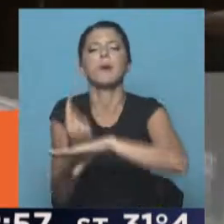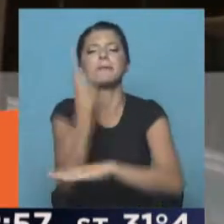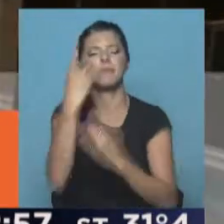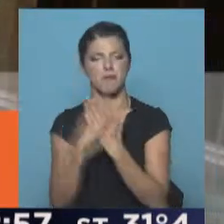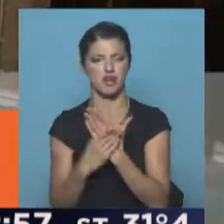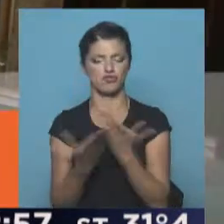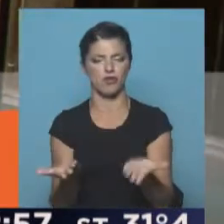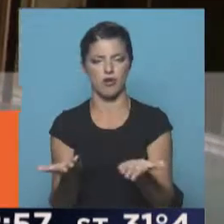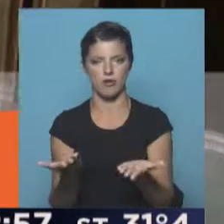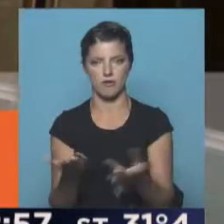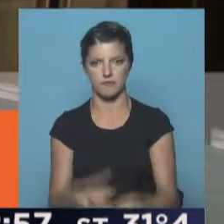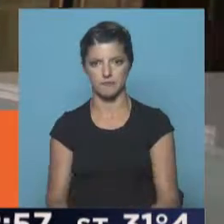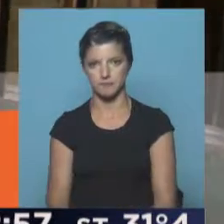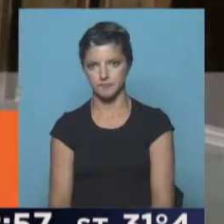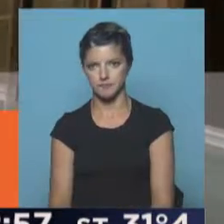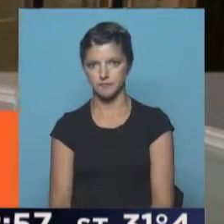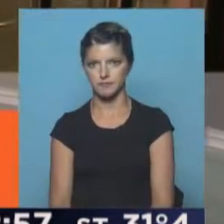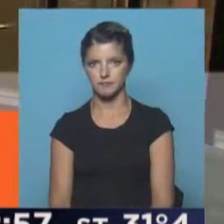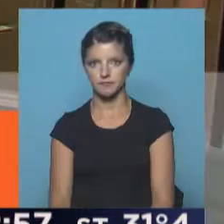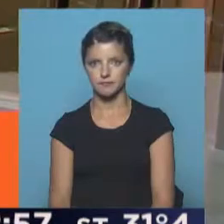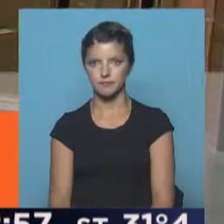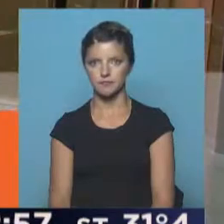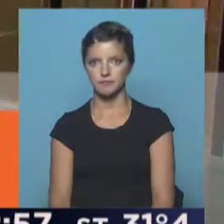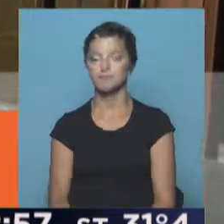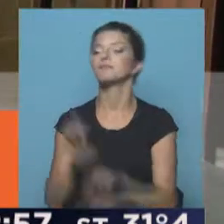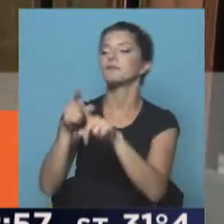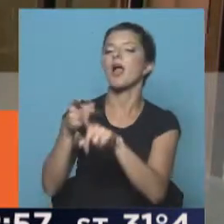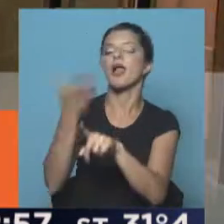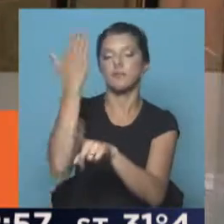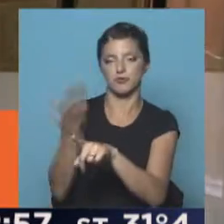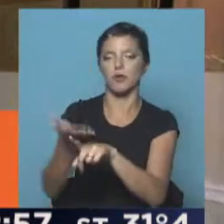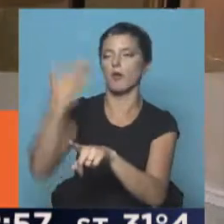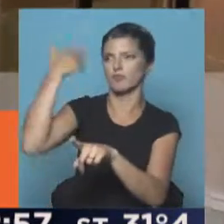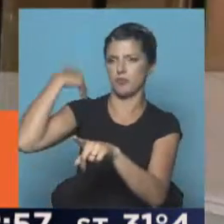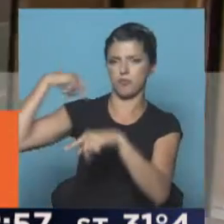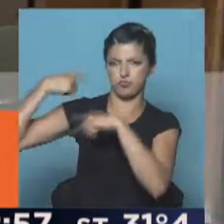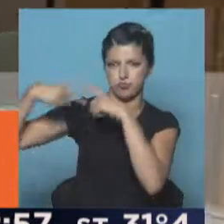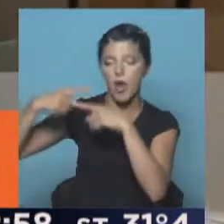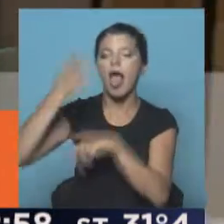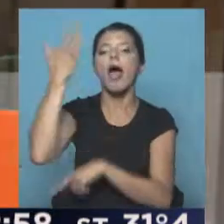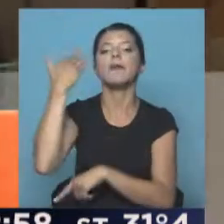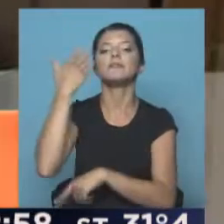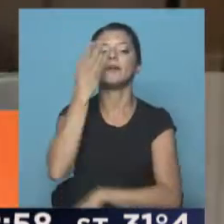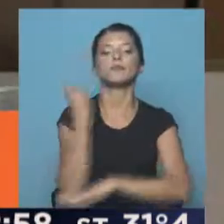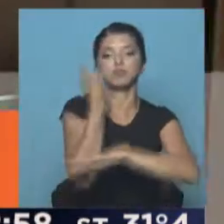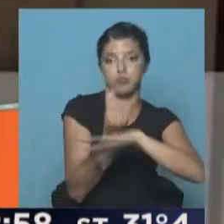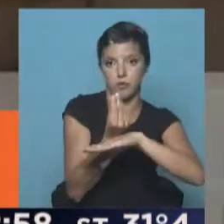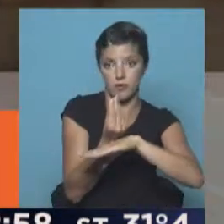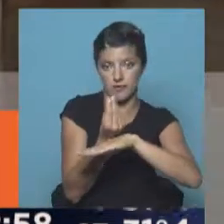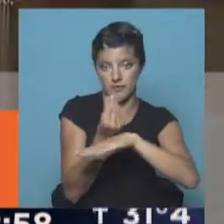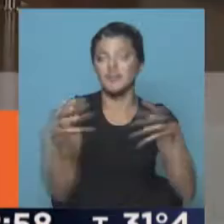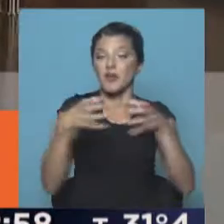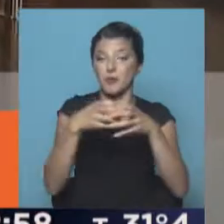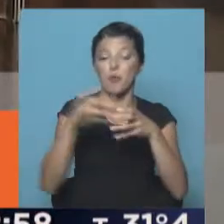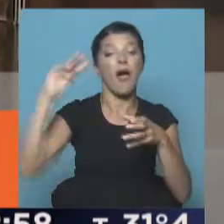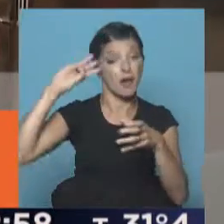Bueno, Renzi viene del asociativismo, fue dirigente del movimiento Scout